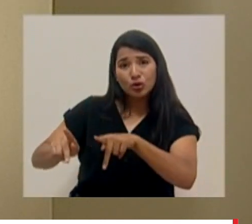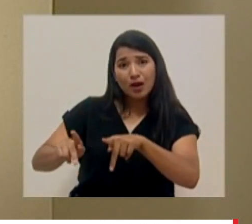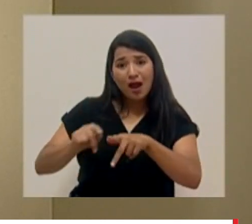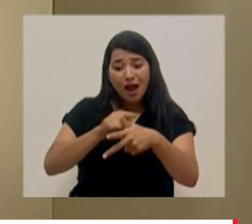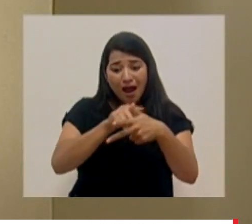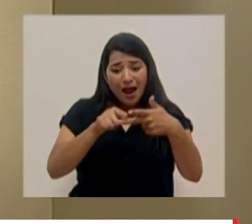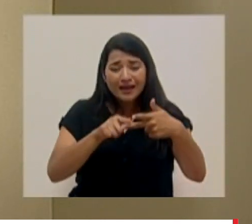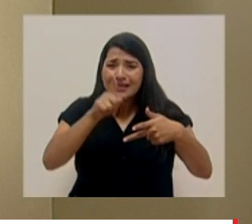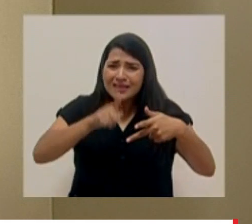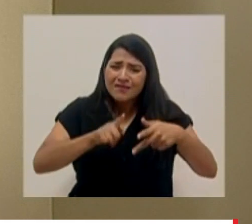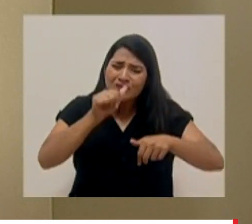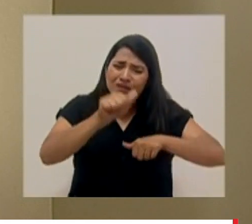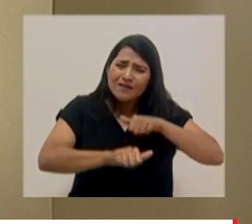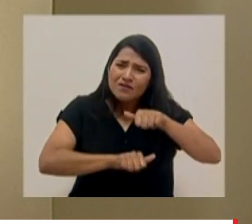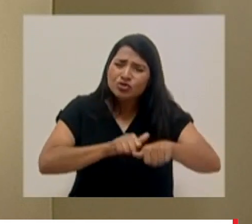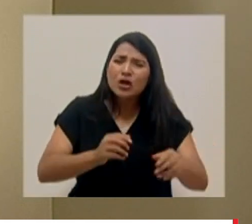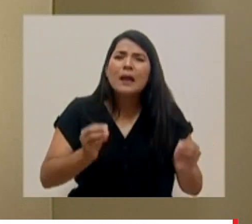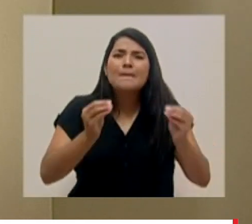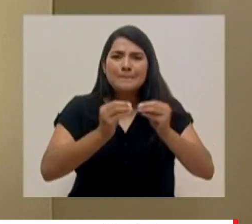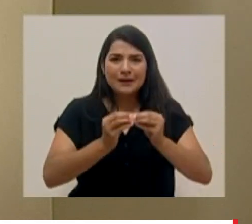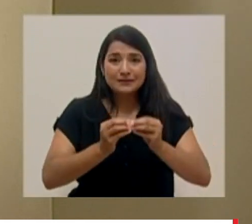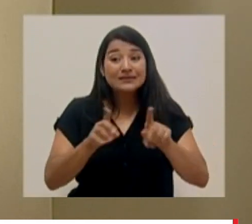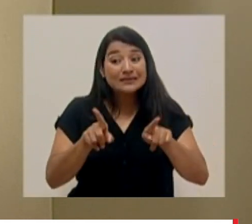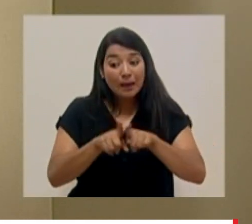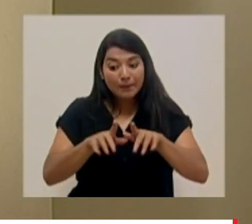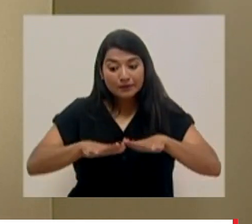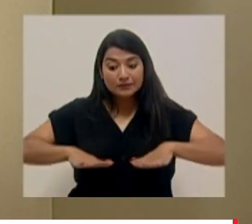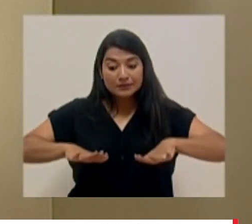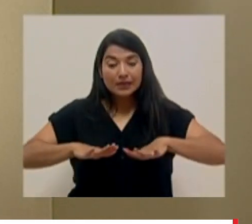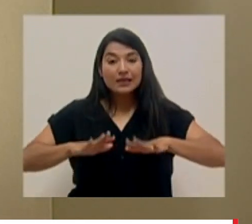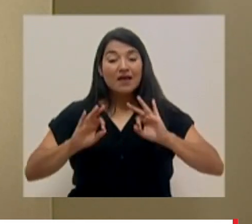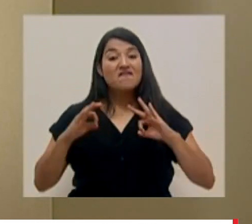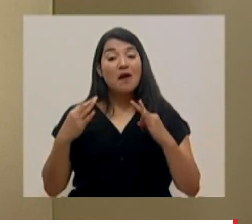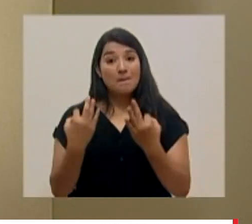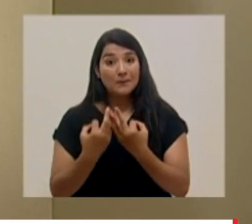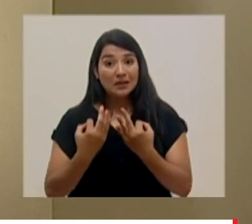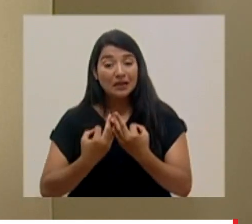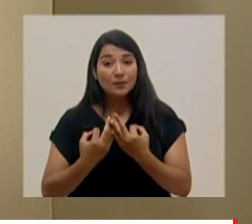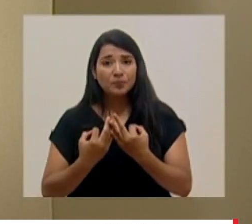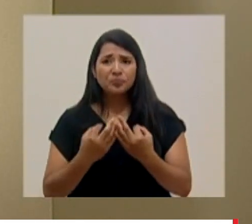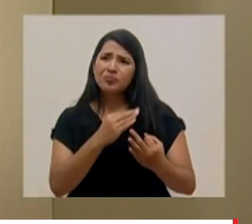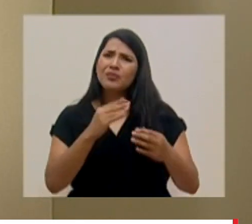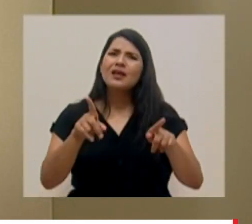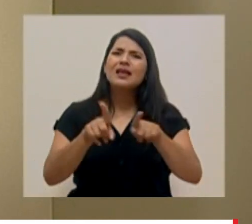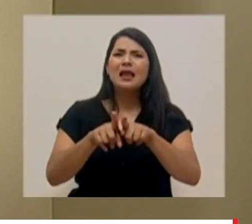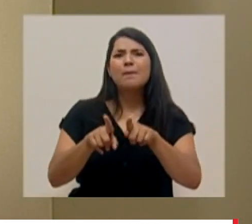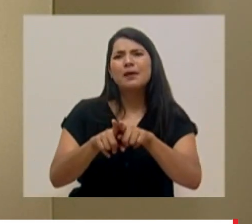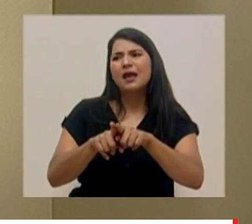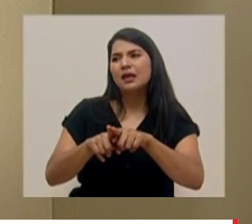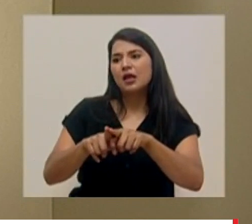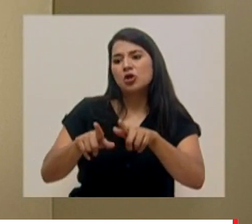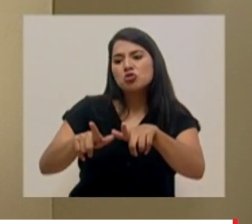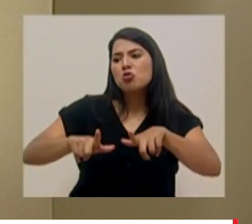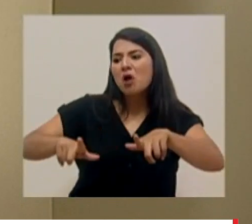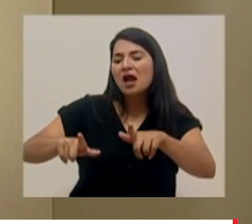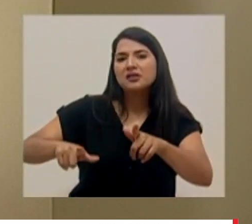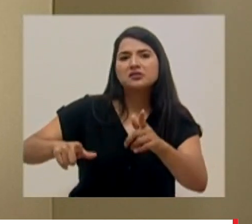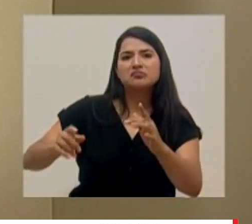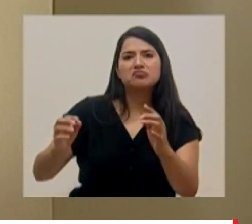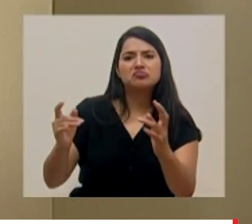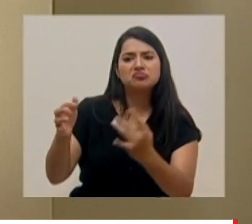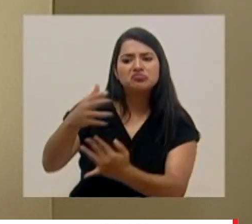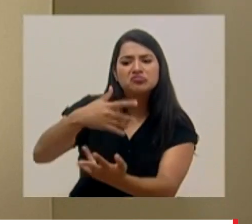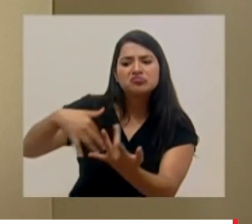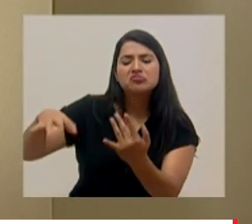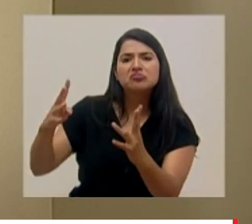los esfuerzos, en los espacios también familiares y en los espacios sociales que se han reducido enormemente en medio de esta pandemia. Y